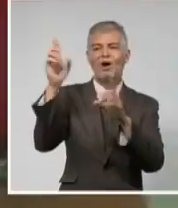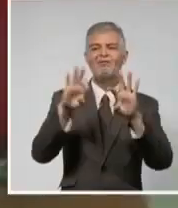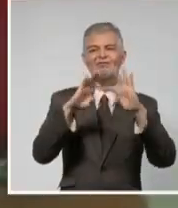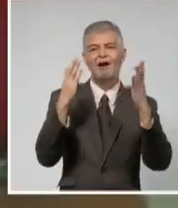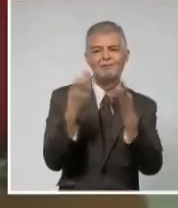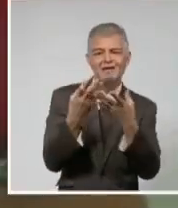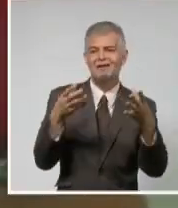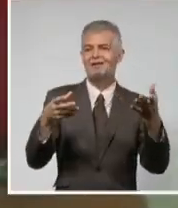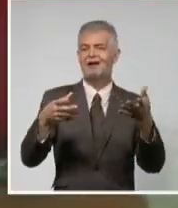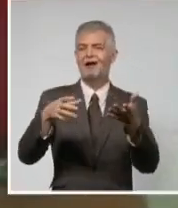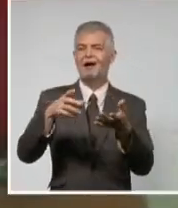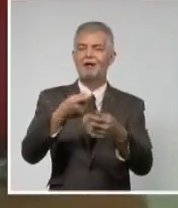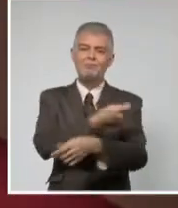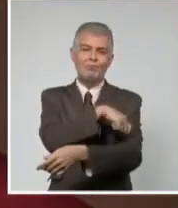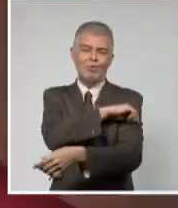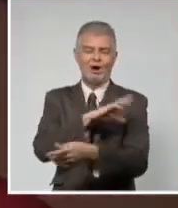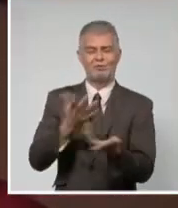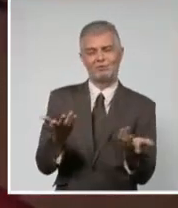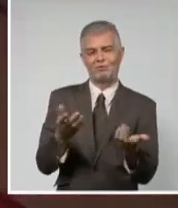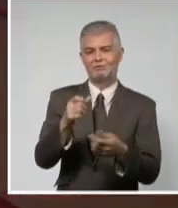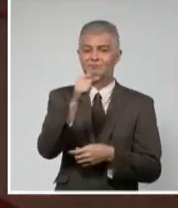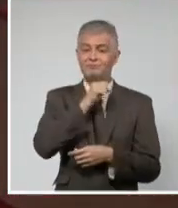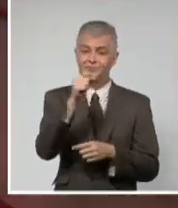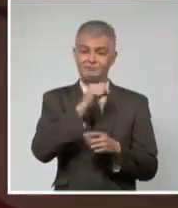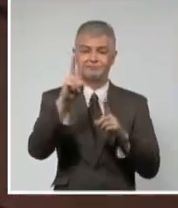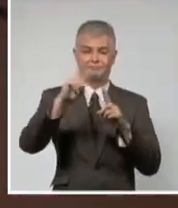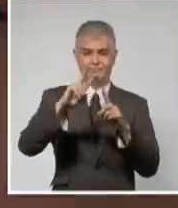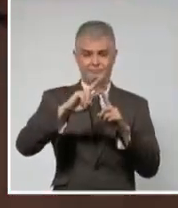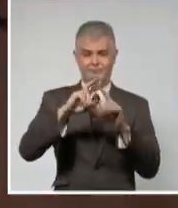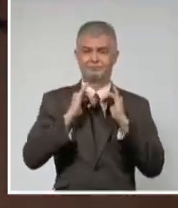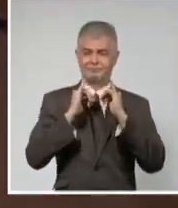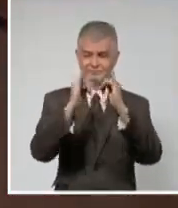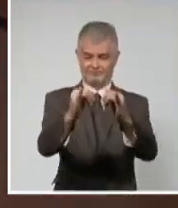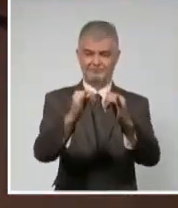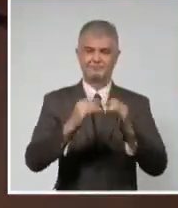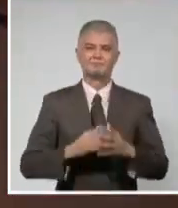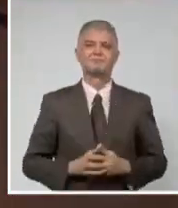esperan. Wilmer Rodríguez Fernández, Sistema Informativo de la Televisión Cubana.